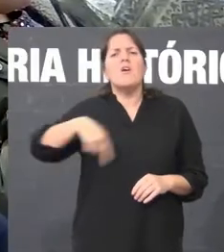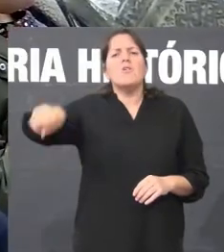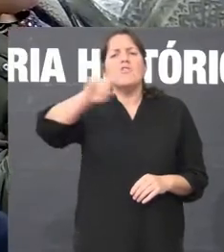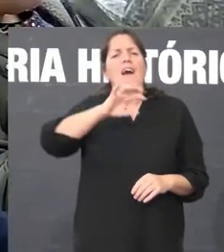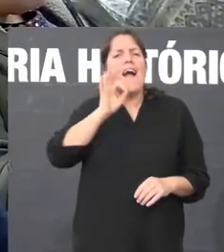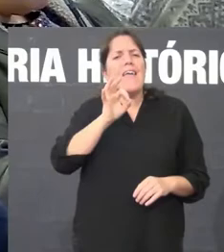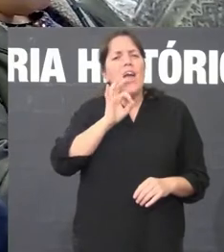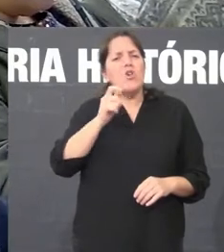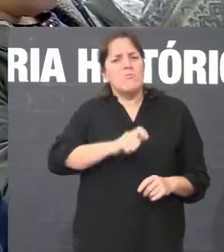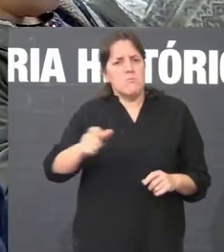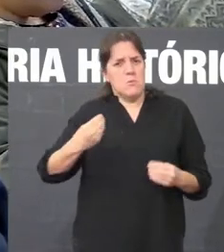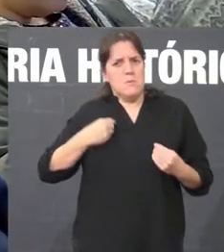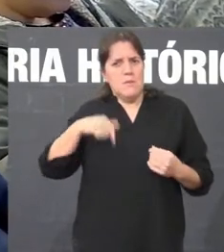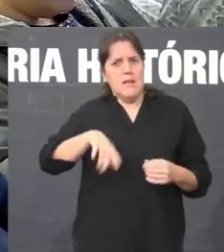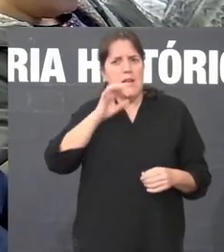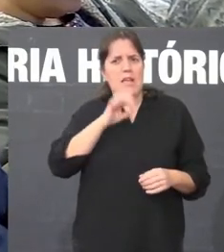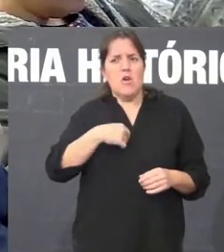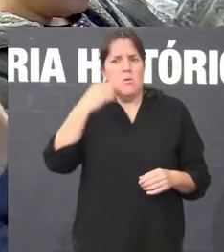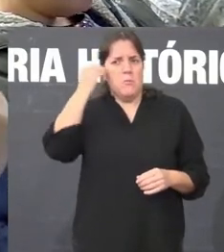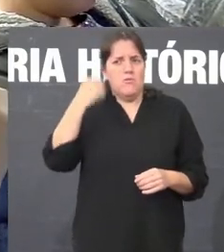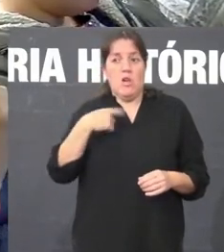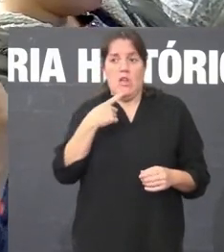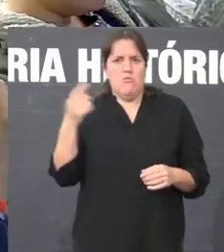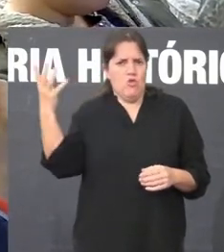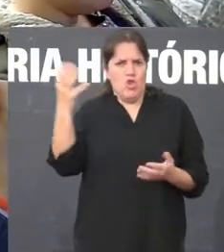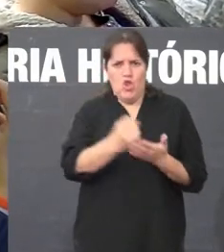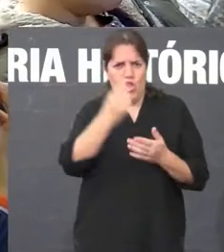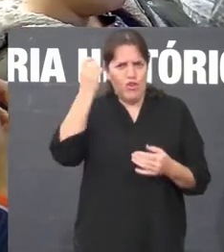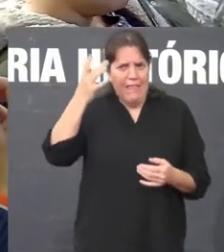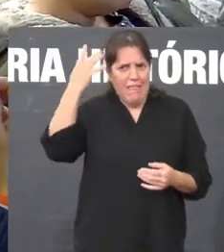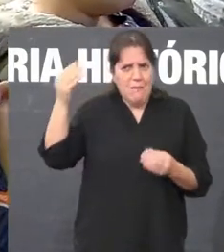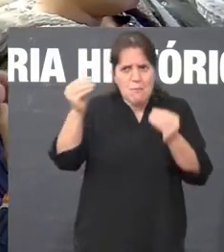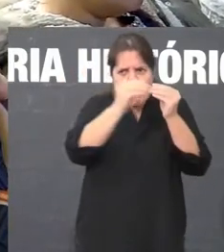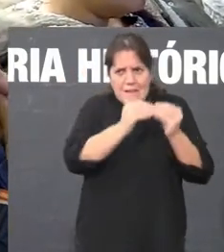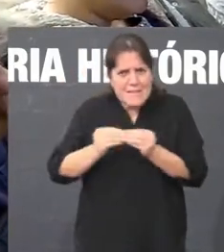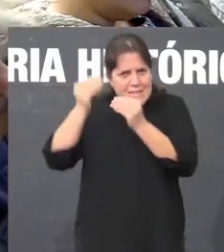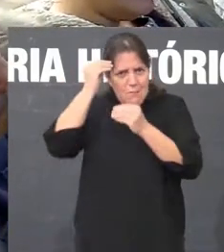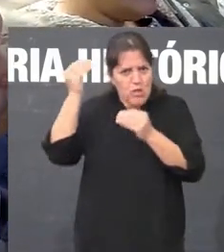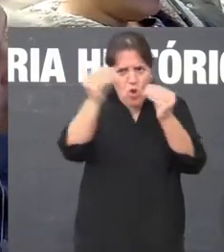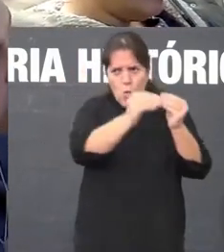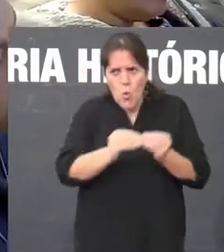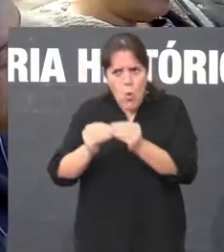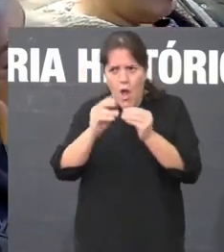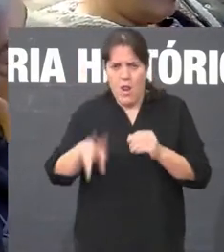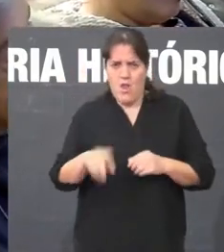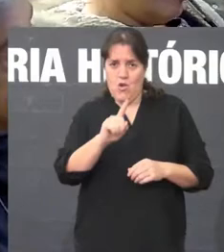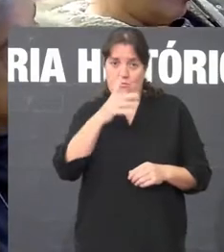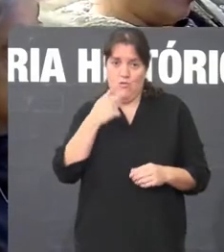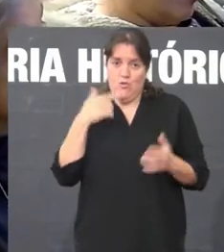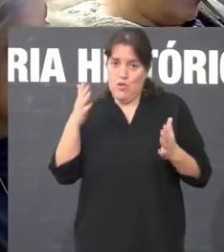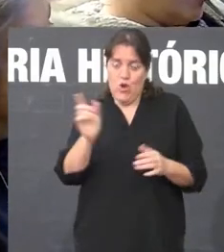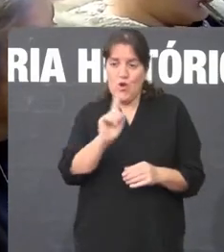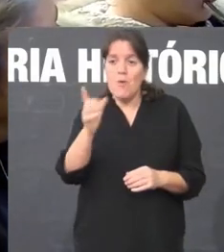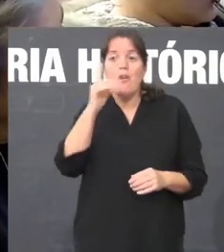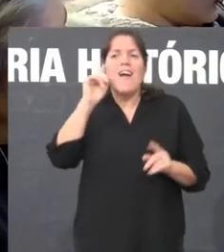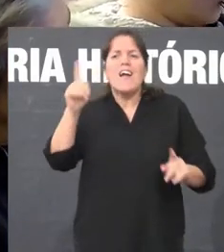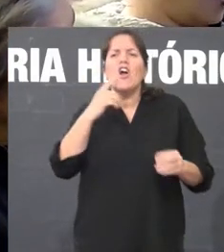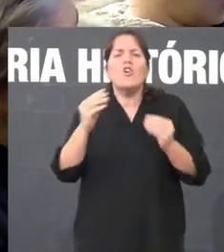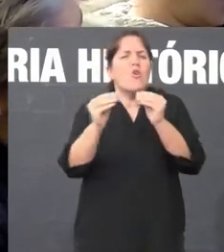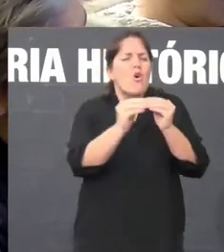que no sería recomendable, pero aunque ustedes solamente siempre pensaran lo mismo, todos pensaran lo